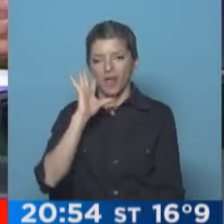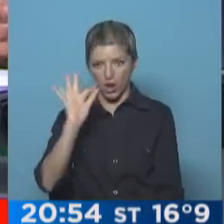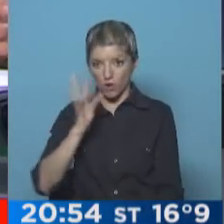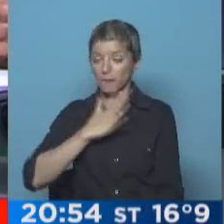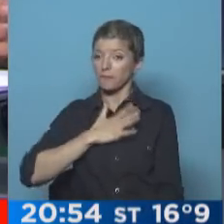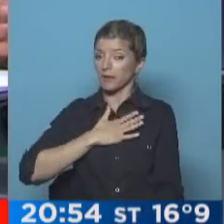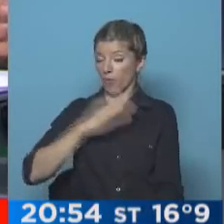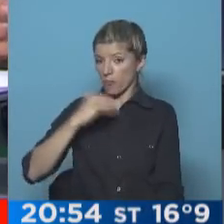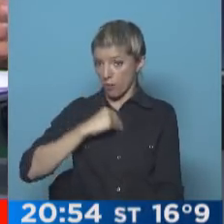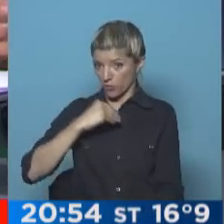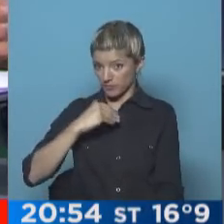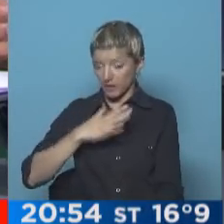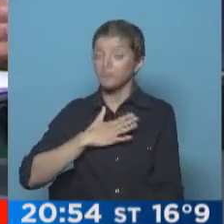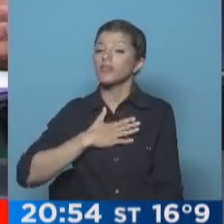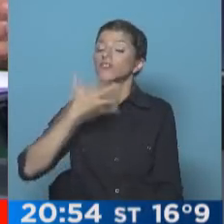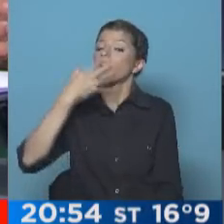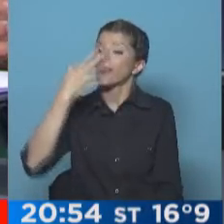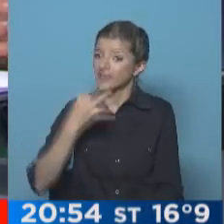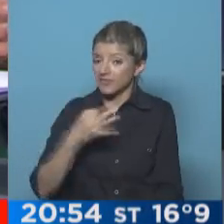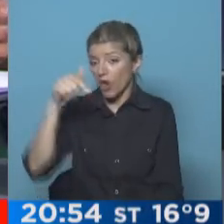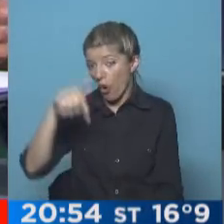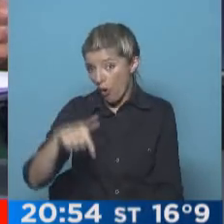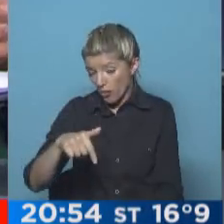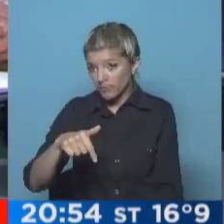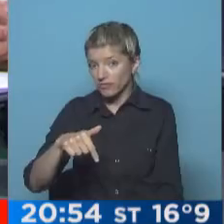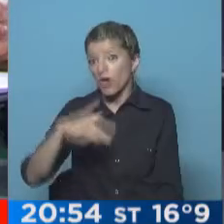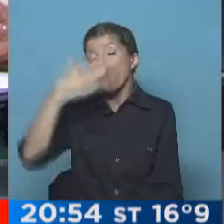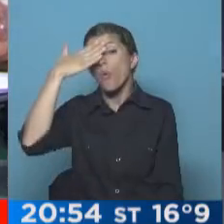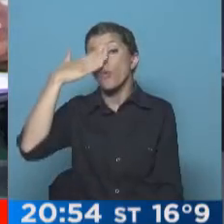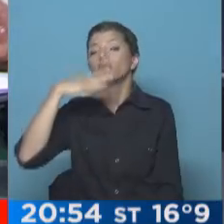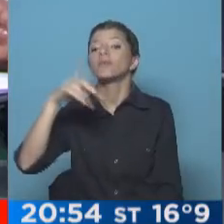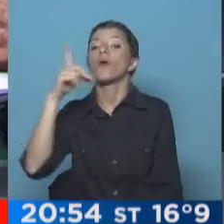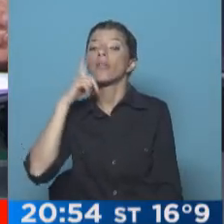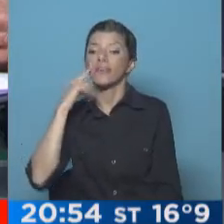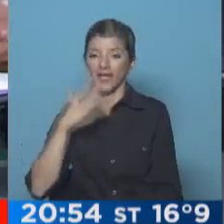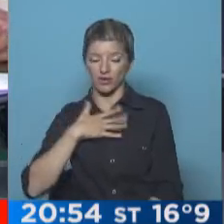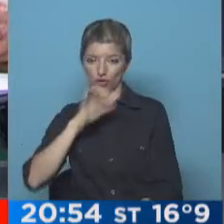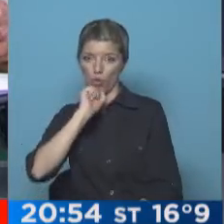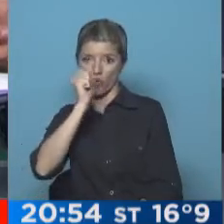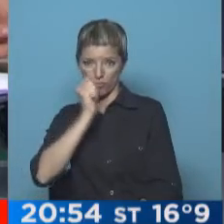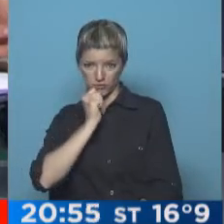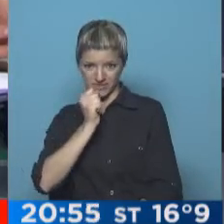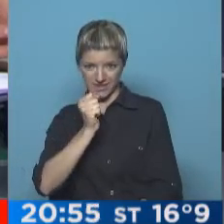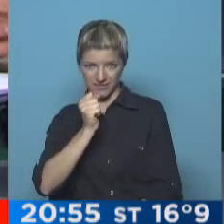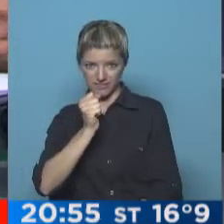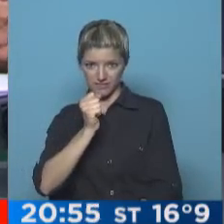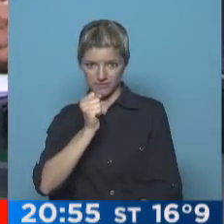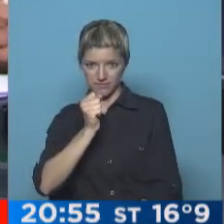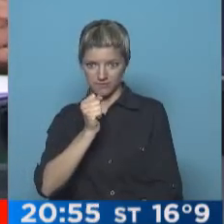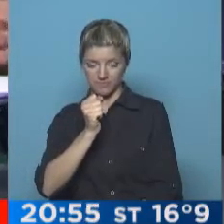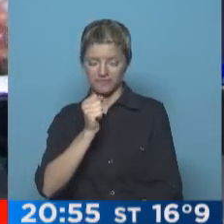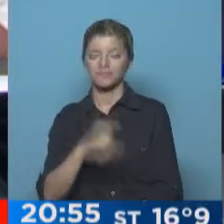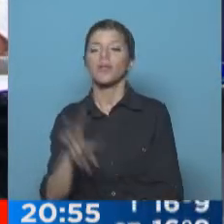propia voluntad he decidido que hoy sea el último día en que yo haga la conducción del